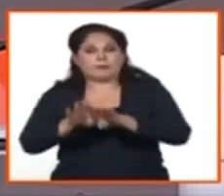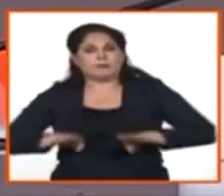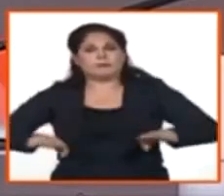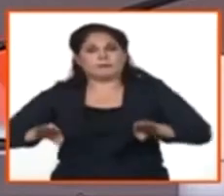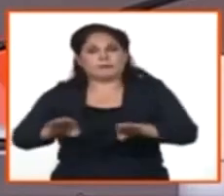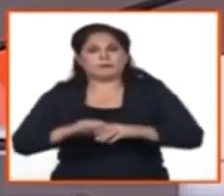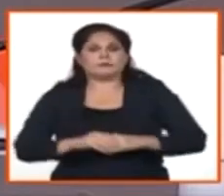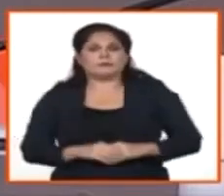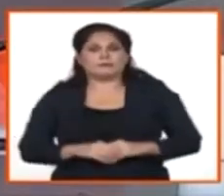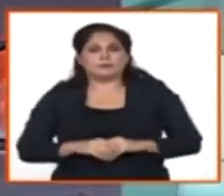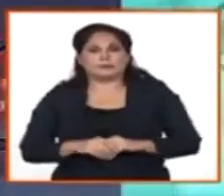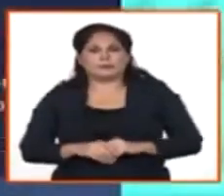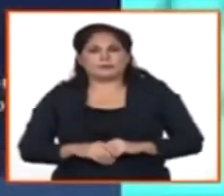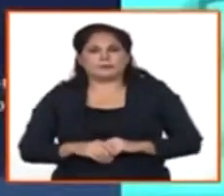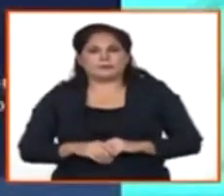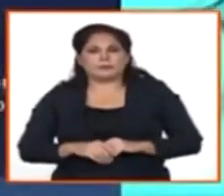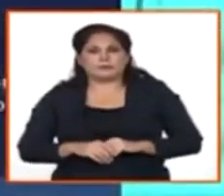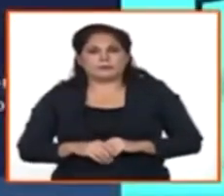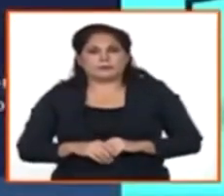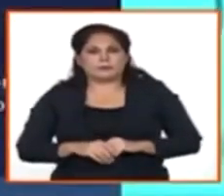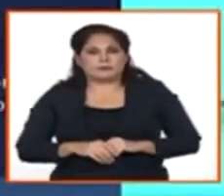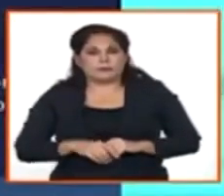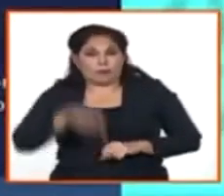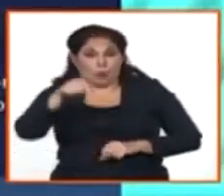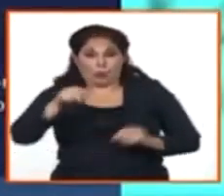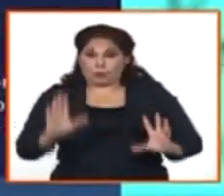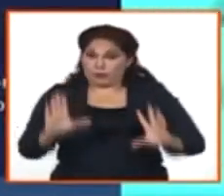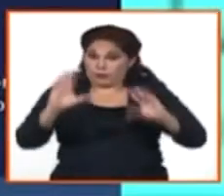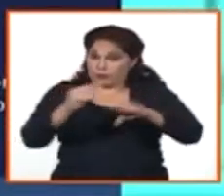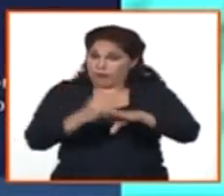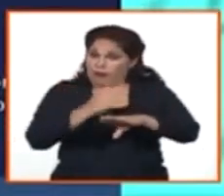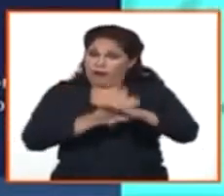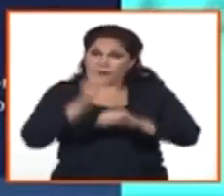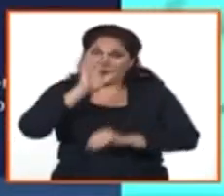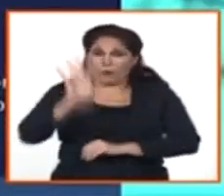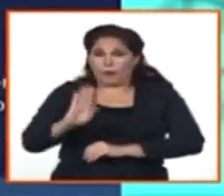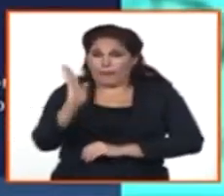Siga con nosotros. Esta noche, antes de la novela...